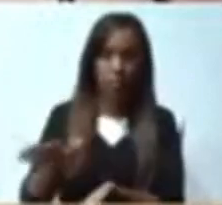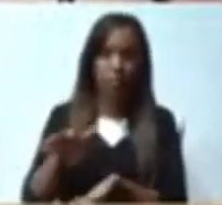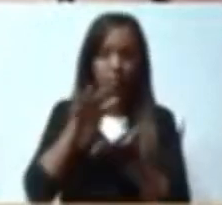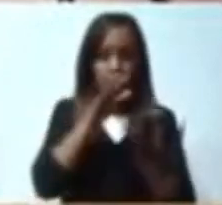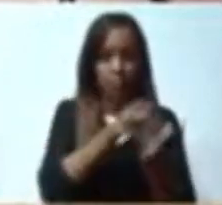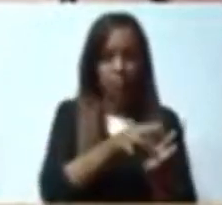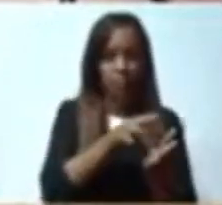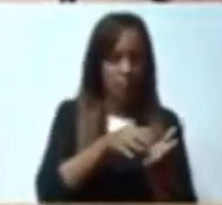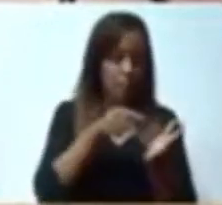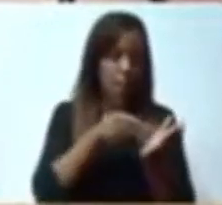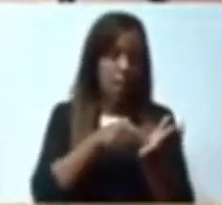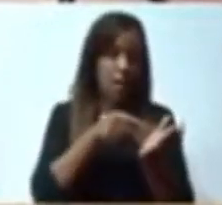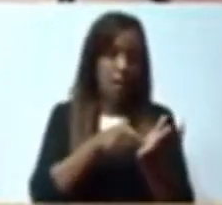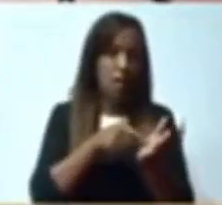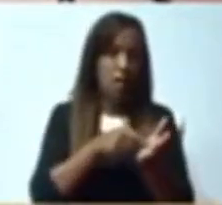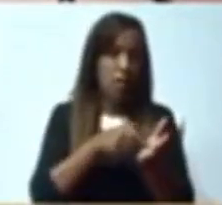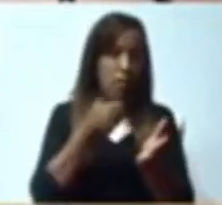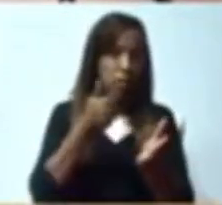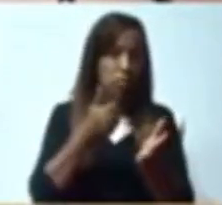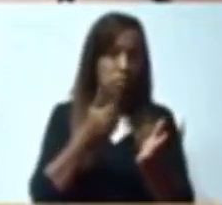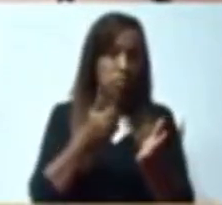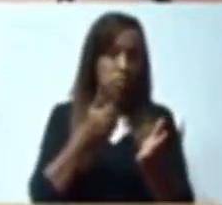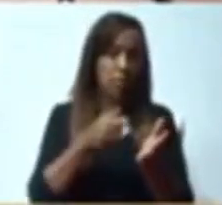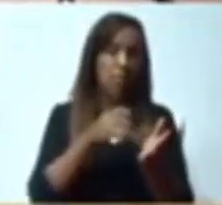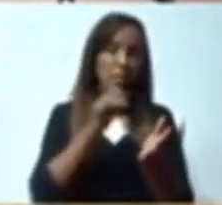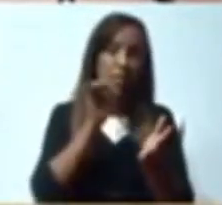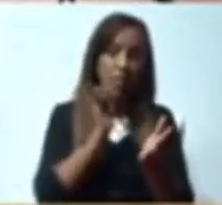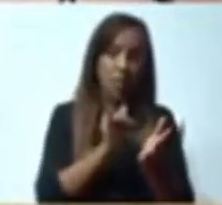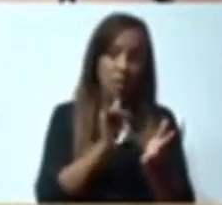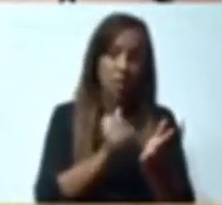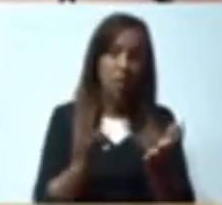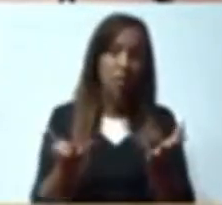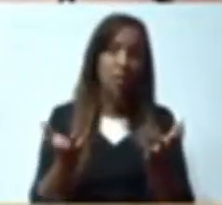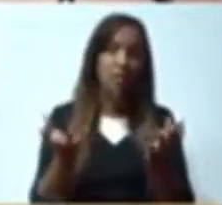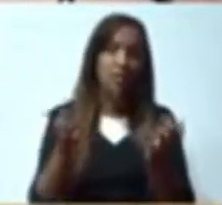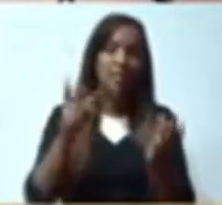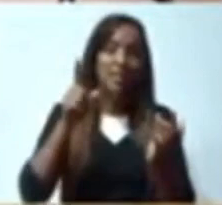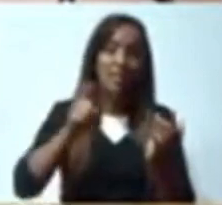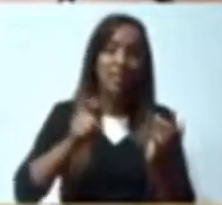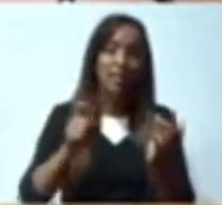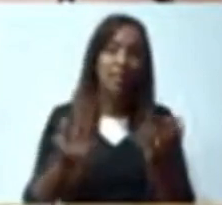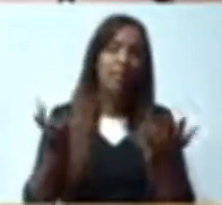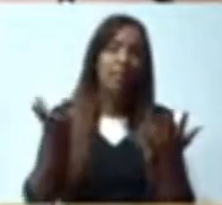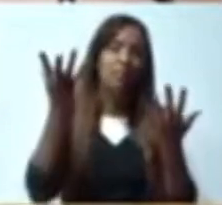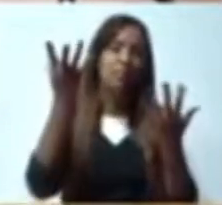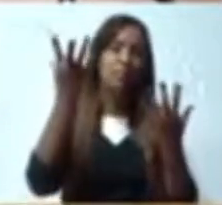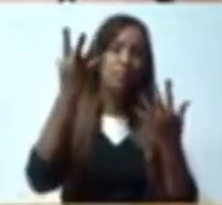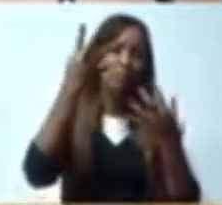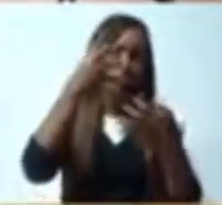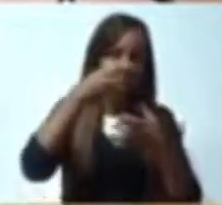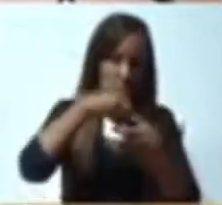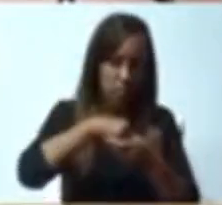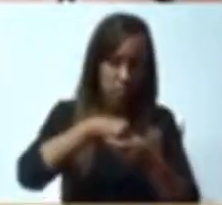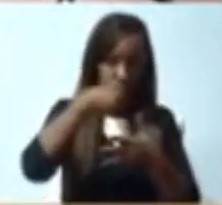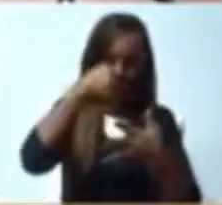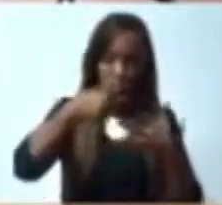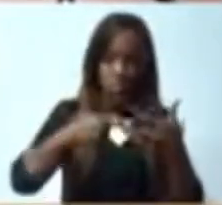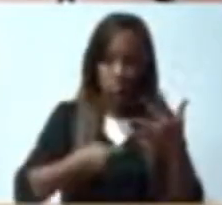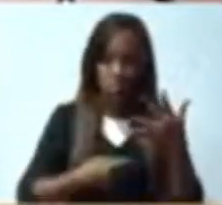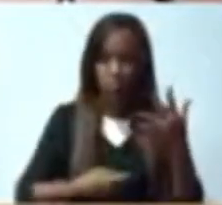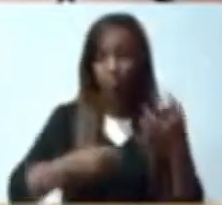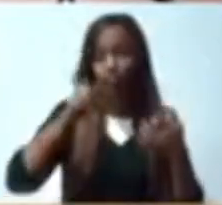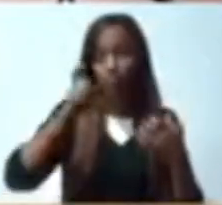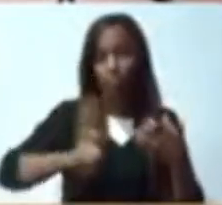los apagones en la República Dominicana, con eficientizar los servicios públicos